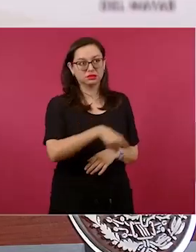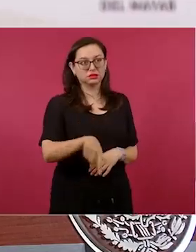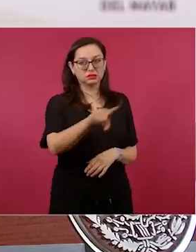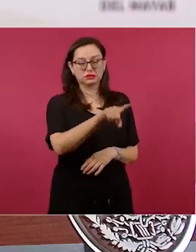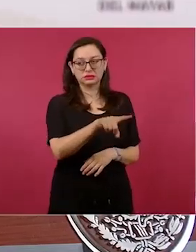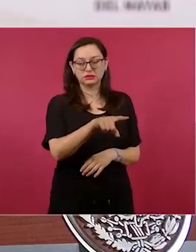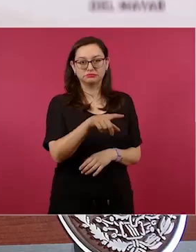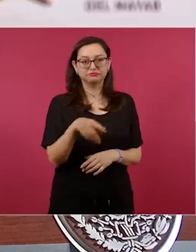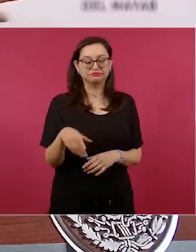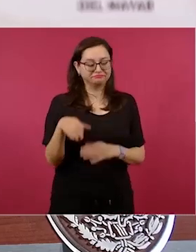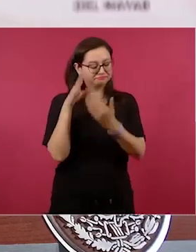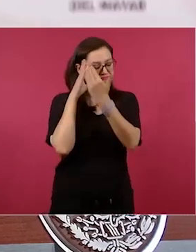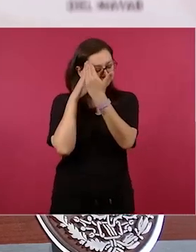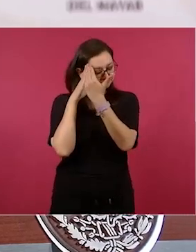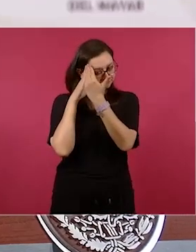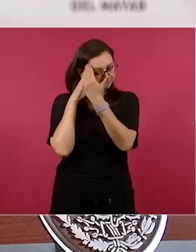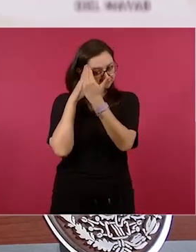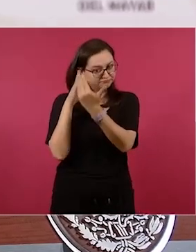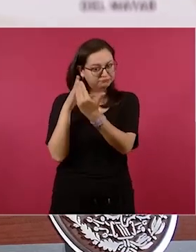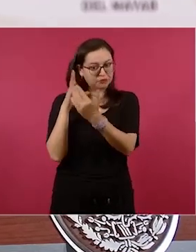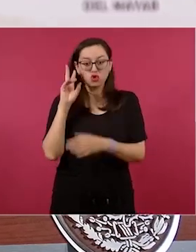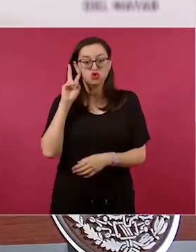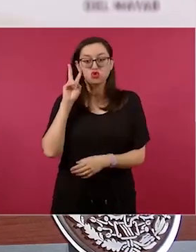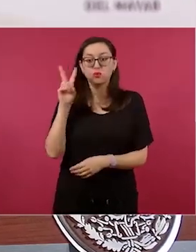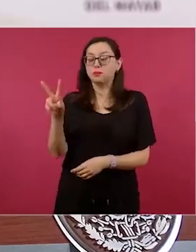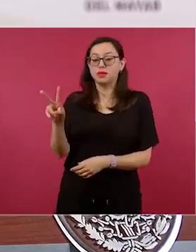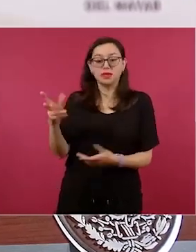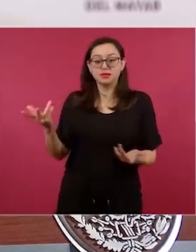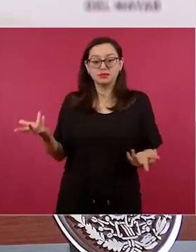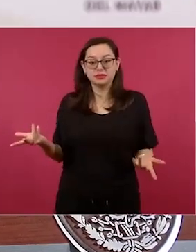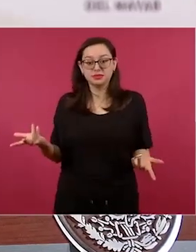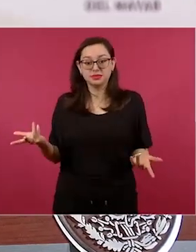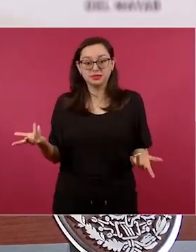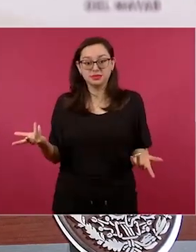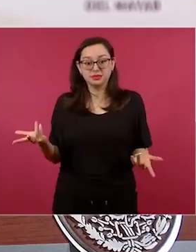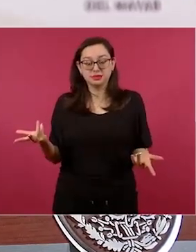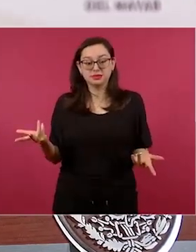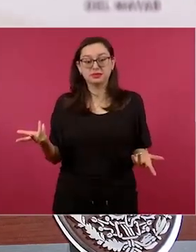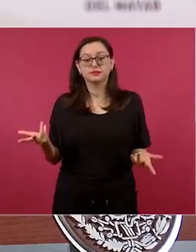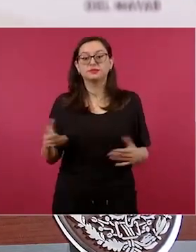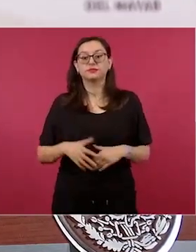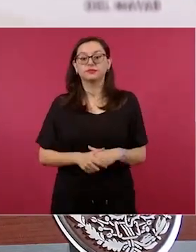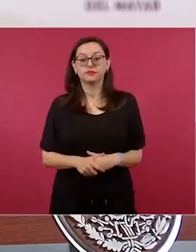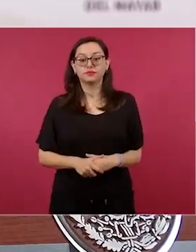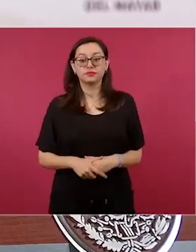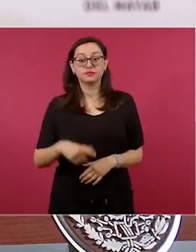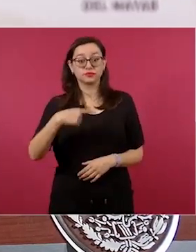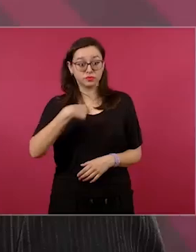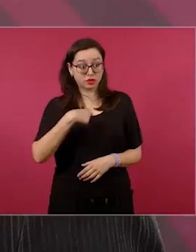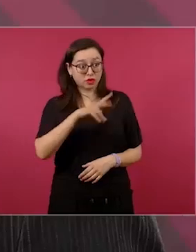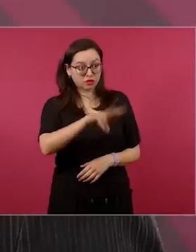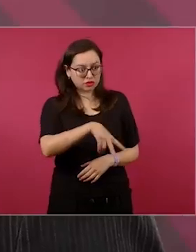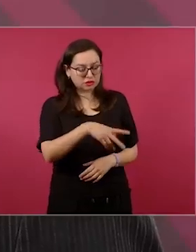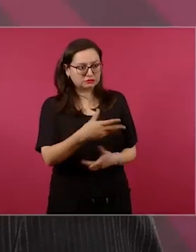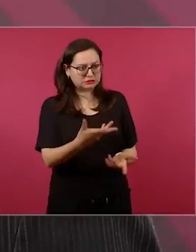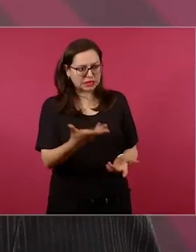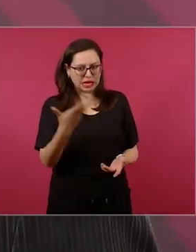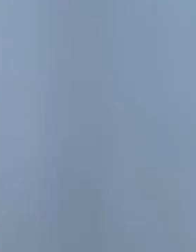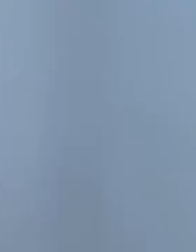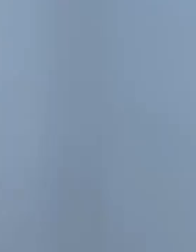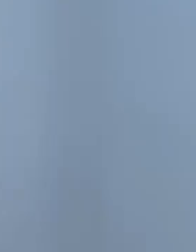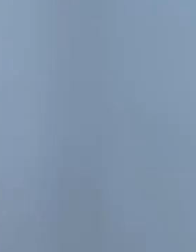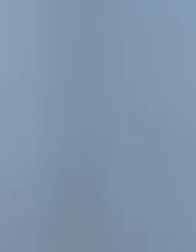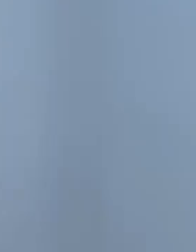constitucional y otras reformas del paquete que envió a la cámara de diputados el 5 de febrero pasado el denominado plan c serán revisadas